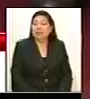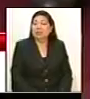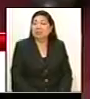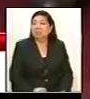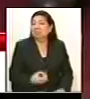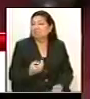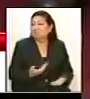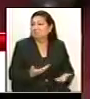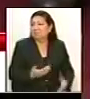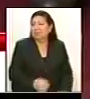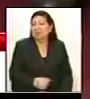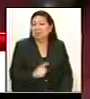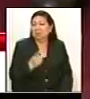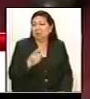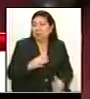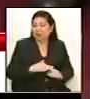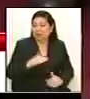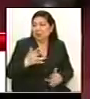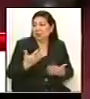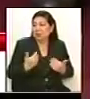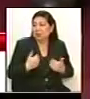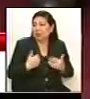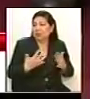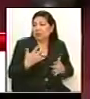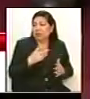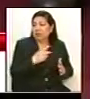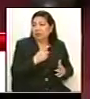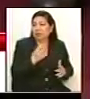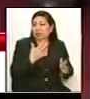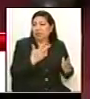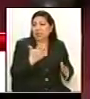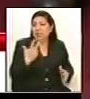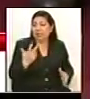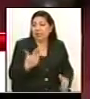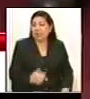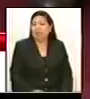calculando en miles de barriles, tiene